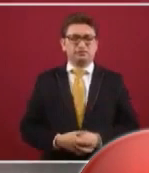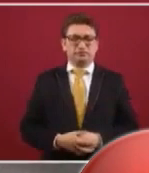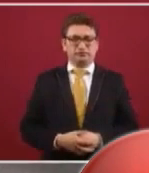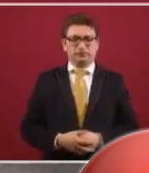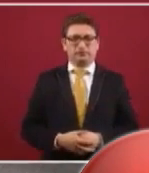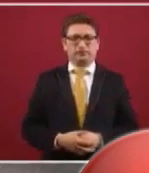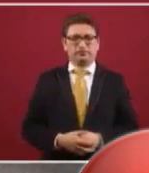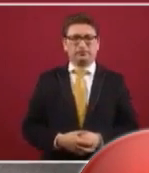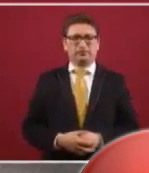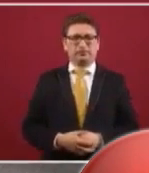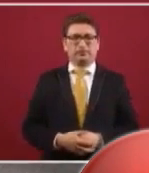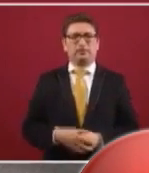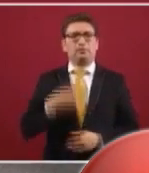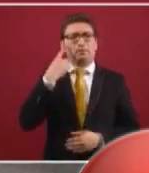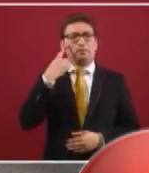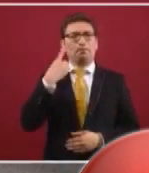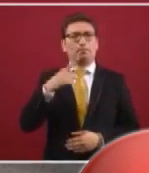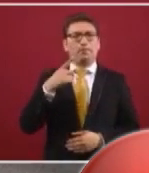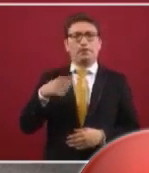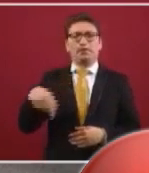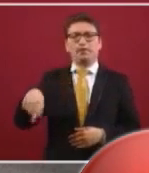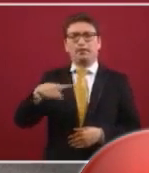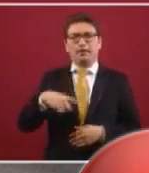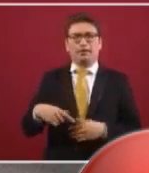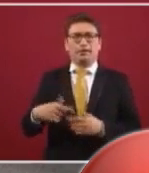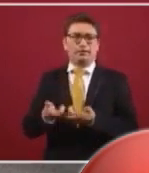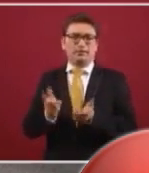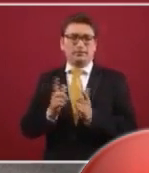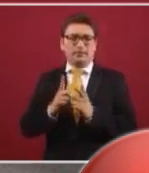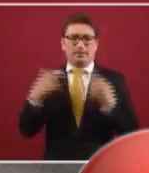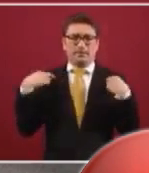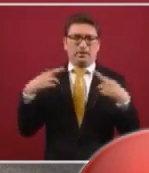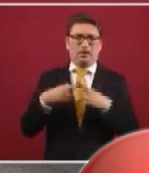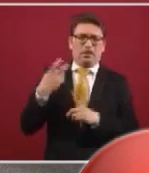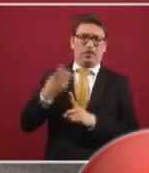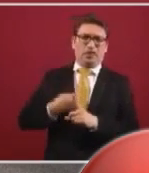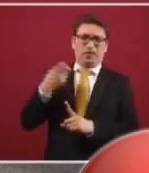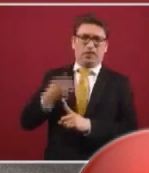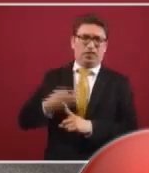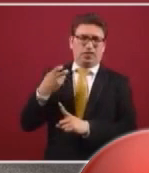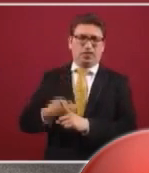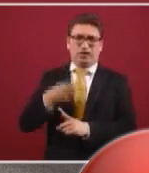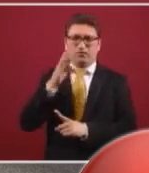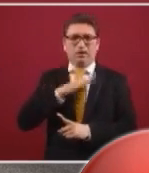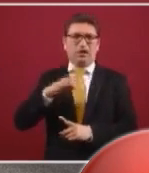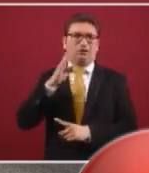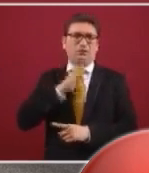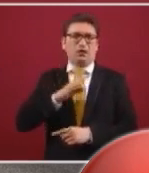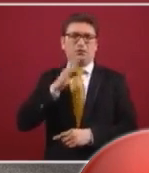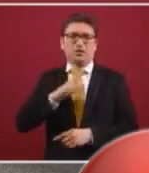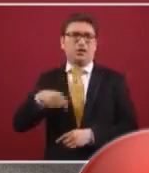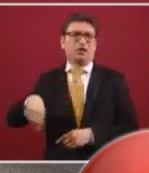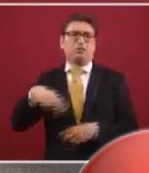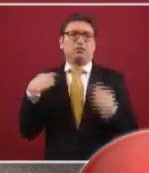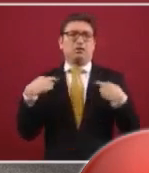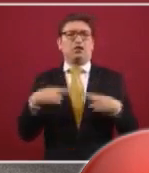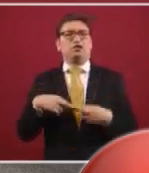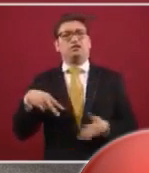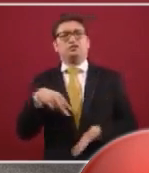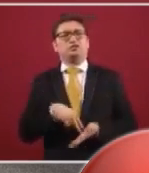para desprestigiar a los maestros y decir que los maestros no daban clases,